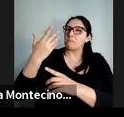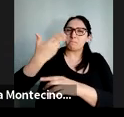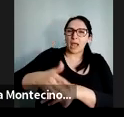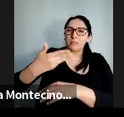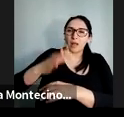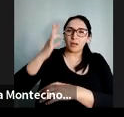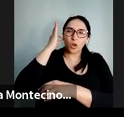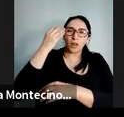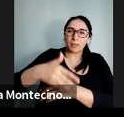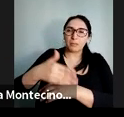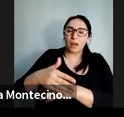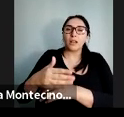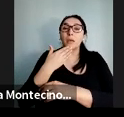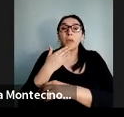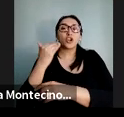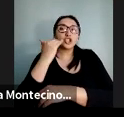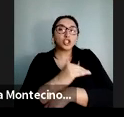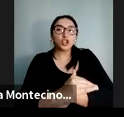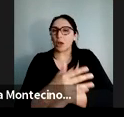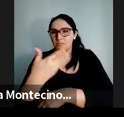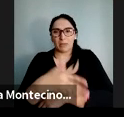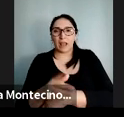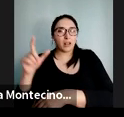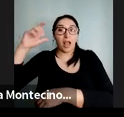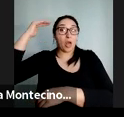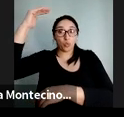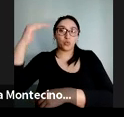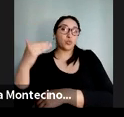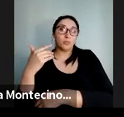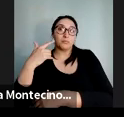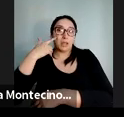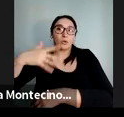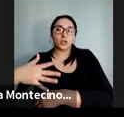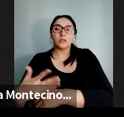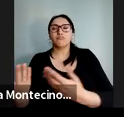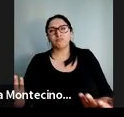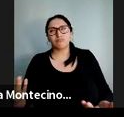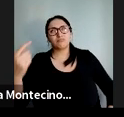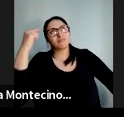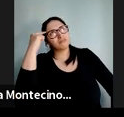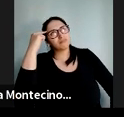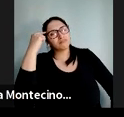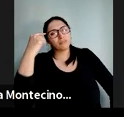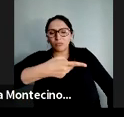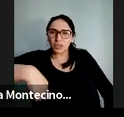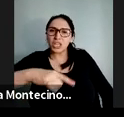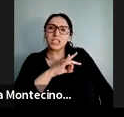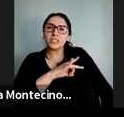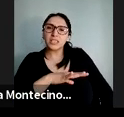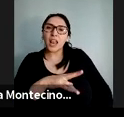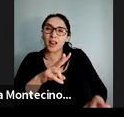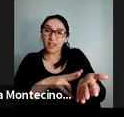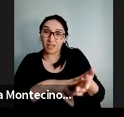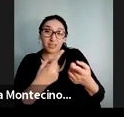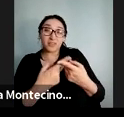consideramos que es importante que vayamos aterrizando lo que nos sirve de todo esto para nuestros propios territorios. Por ejemplo, cuando